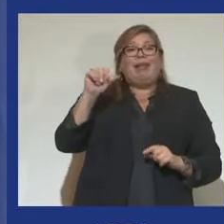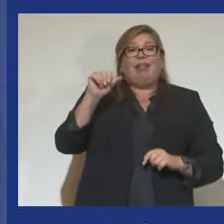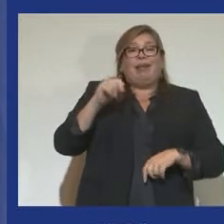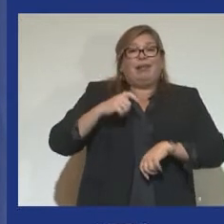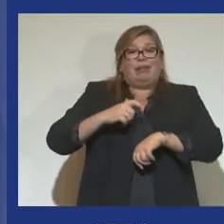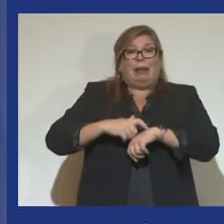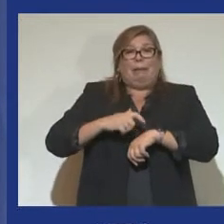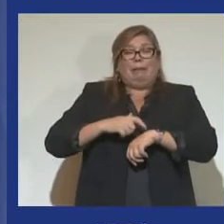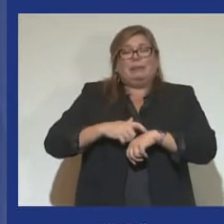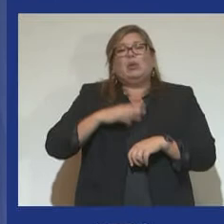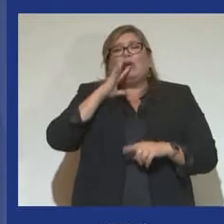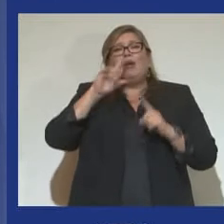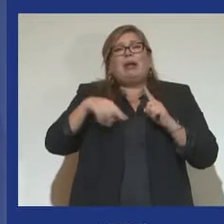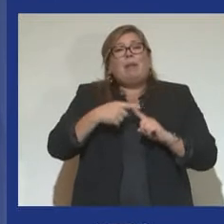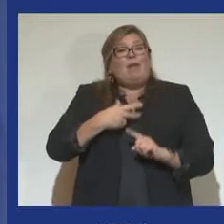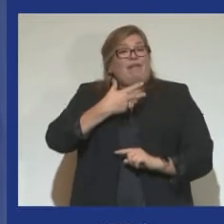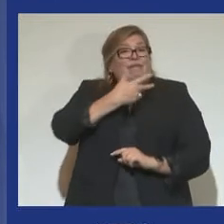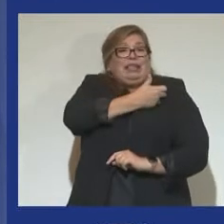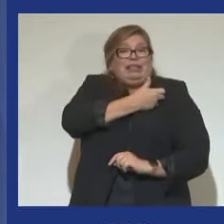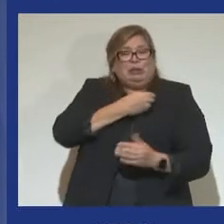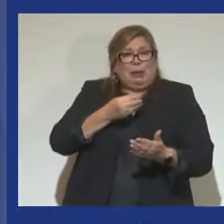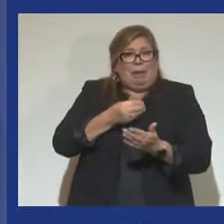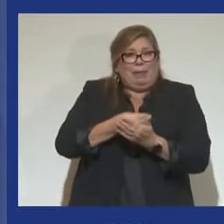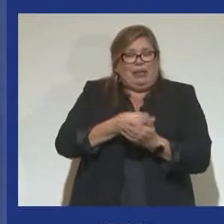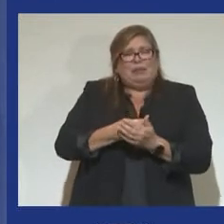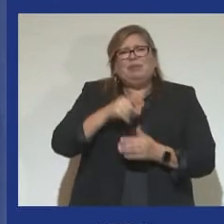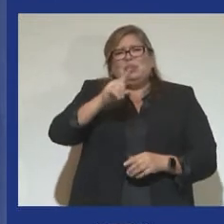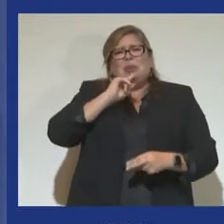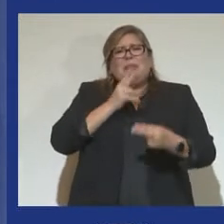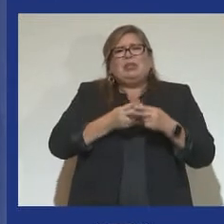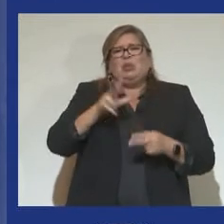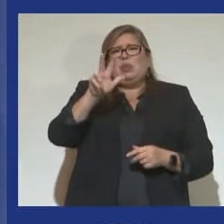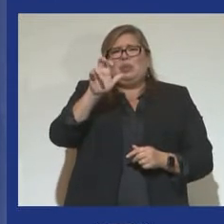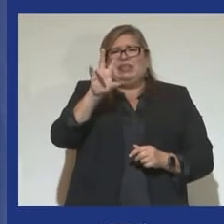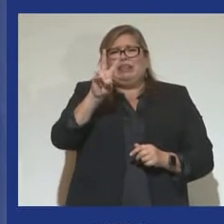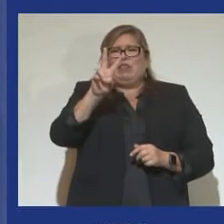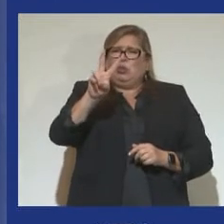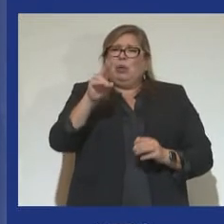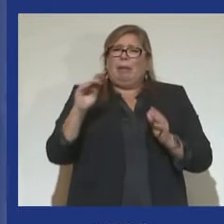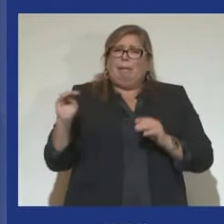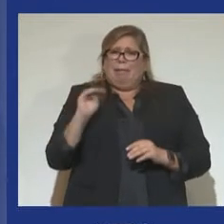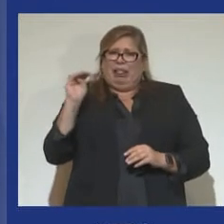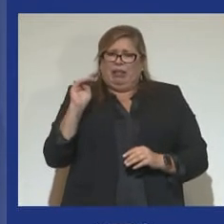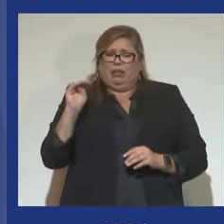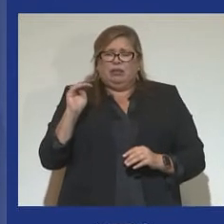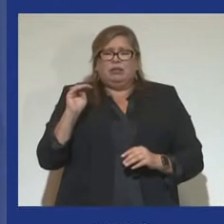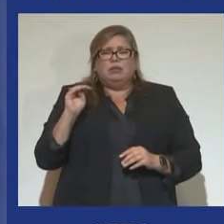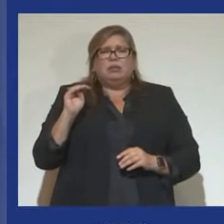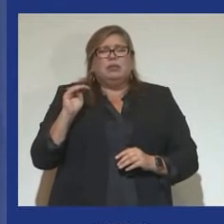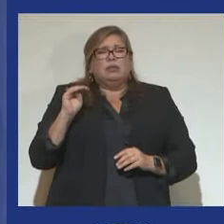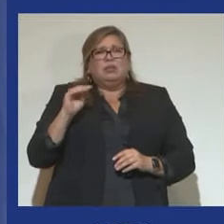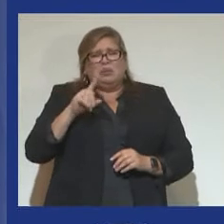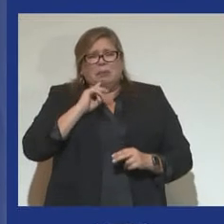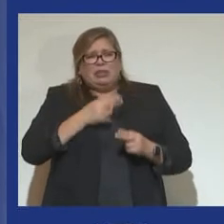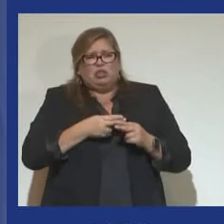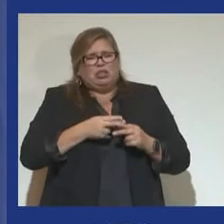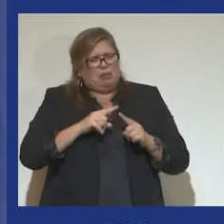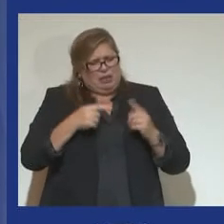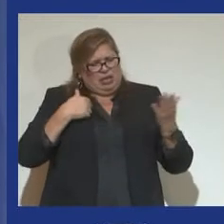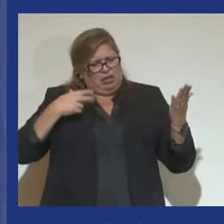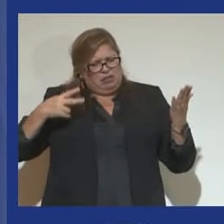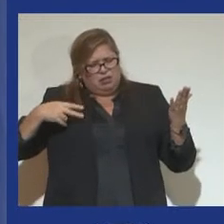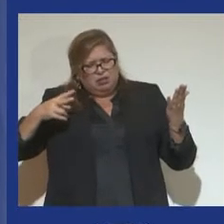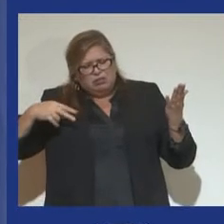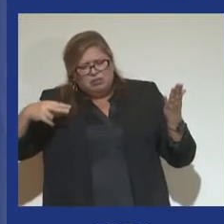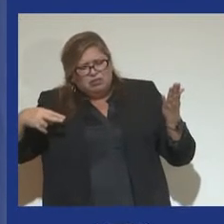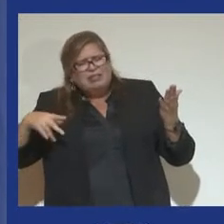farmers daily times quisiera hablar un poco sobre 272 millones dentro del presupuesto